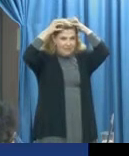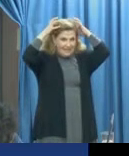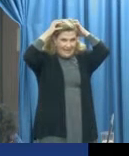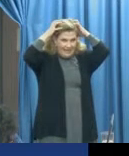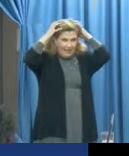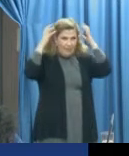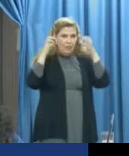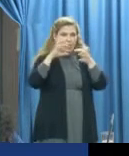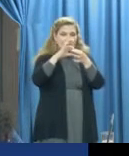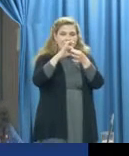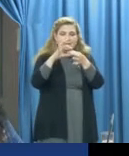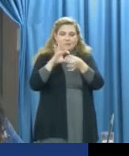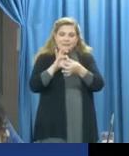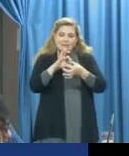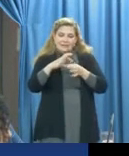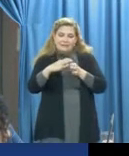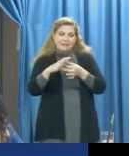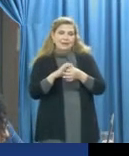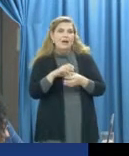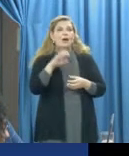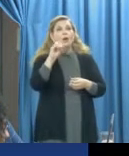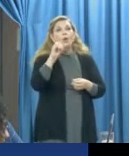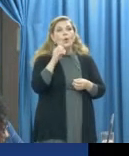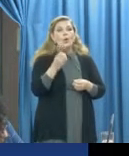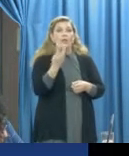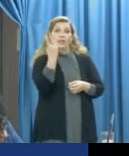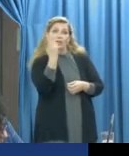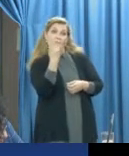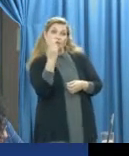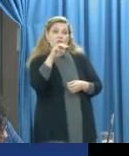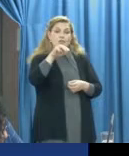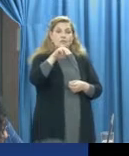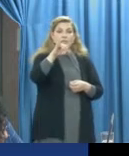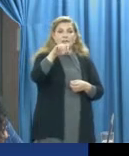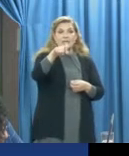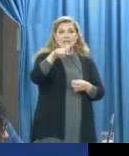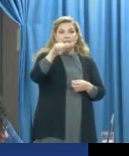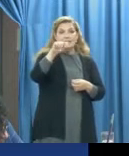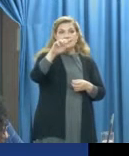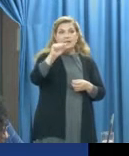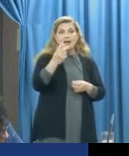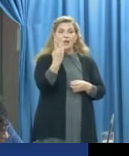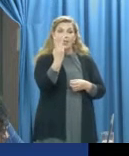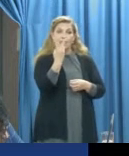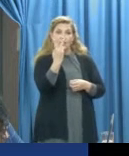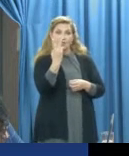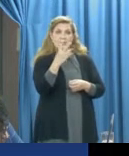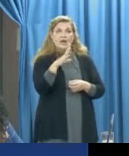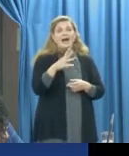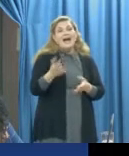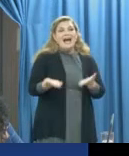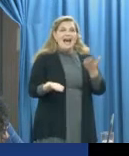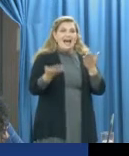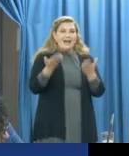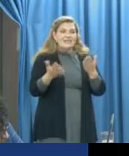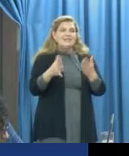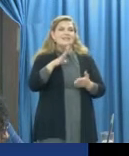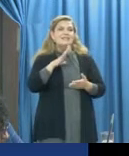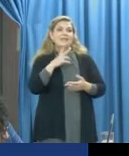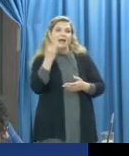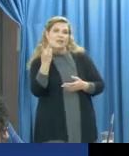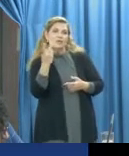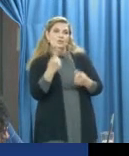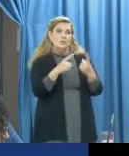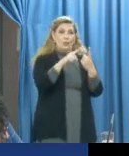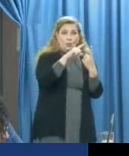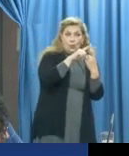nivel cerebral; y una sordera mixta, que a veces tienen de las dos, o tienen